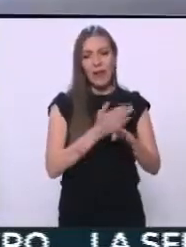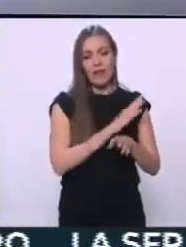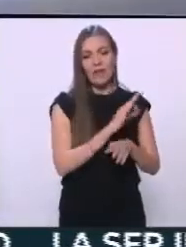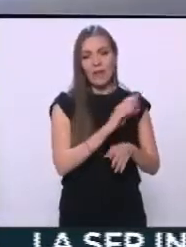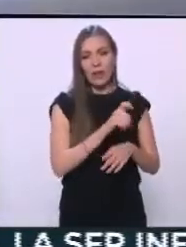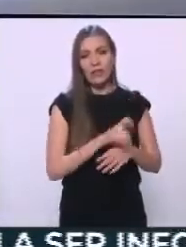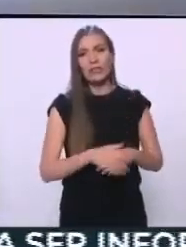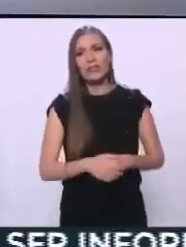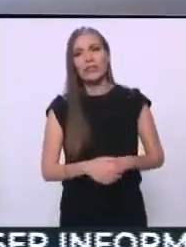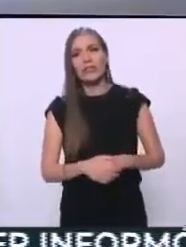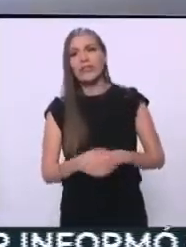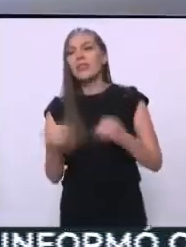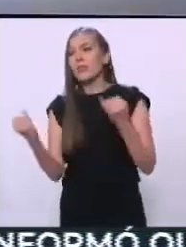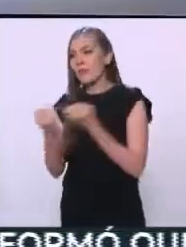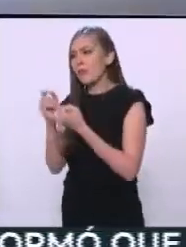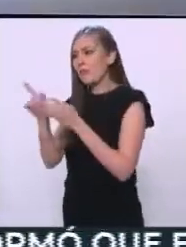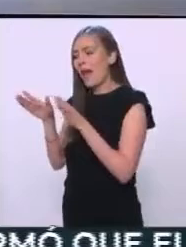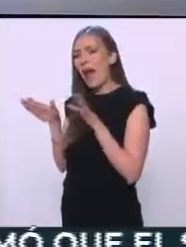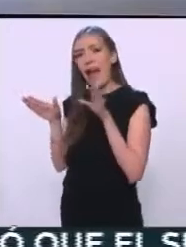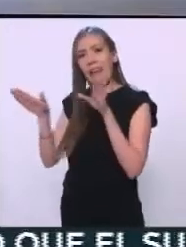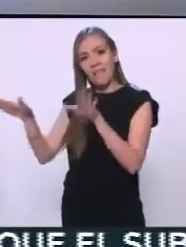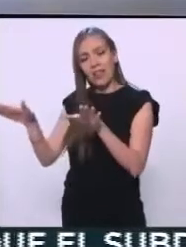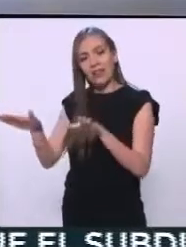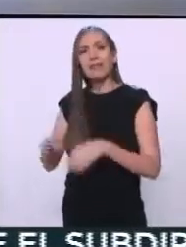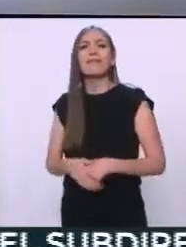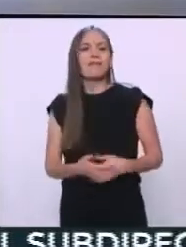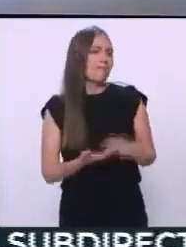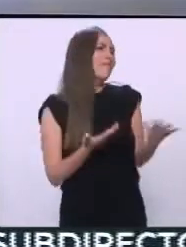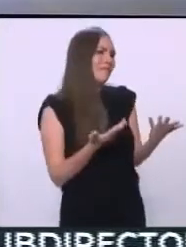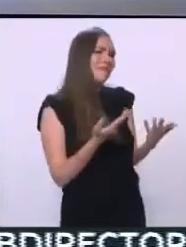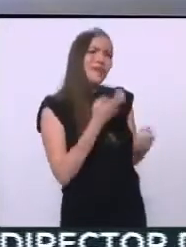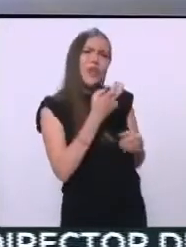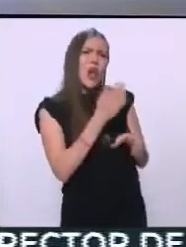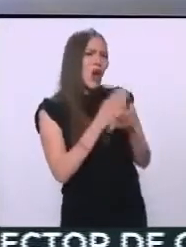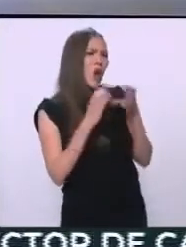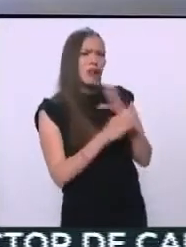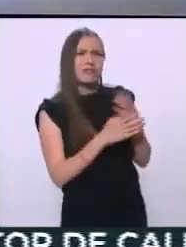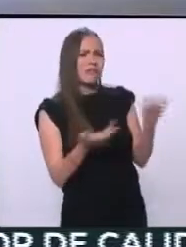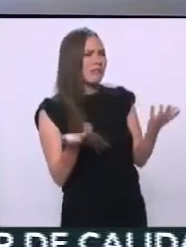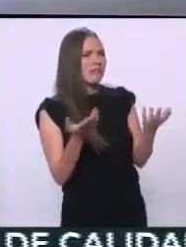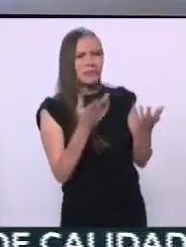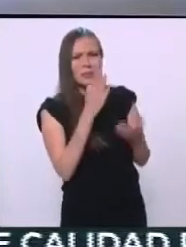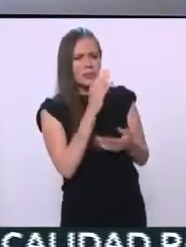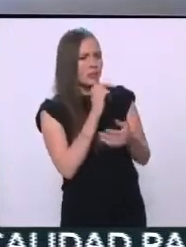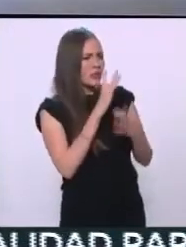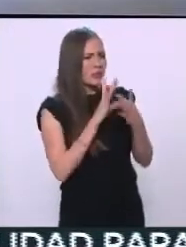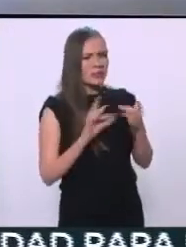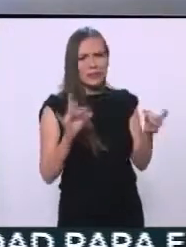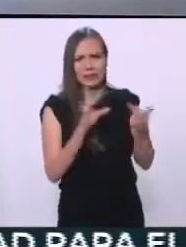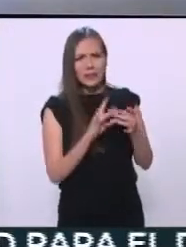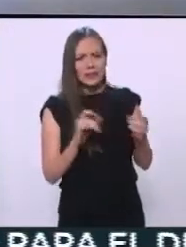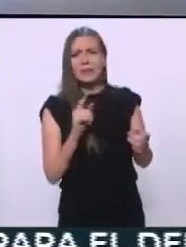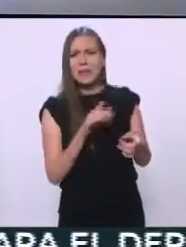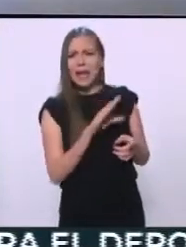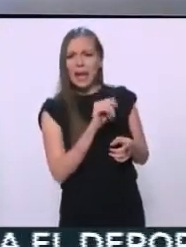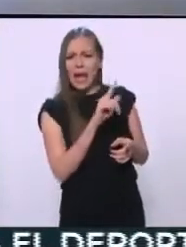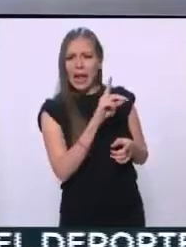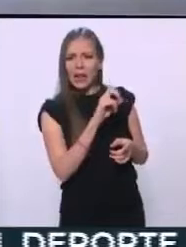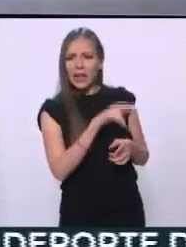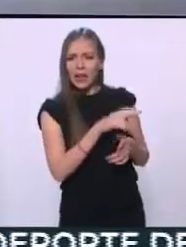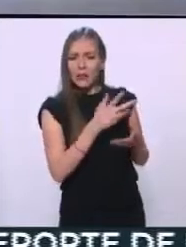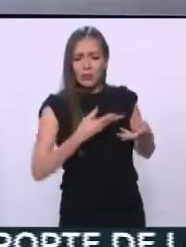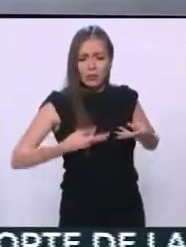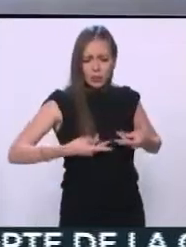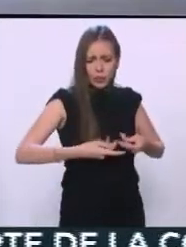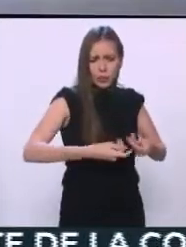avión la estafa aérea. Cosas inexplicables, o sea, porque ¿qué sentido tenía que Calderón gastar esa cantidad de dinero para un avión que ni